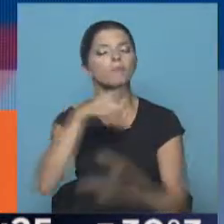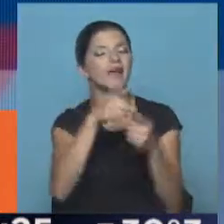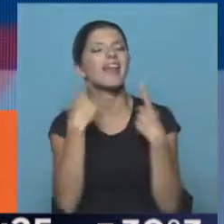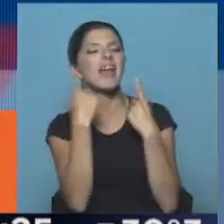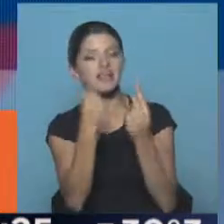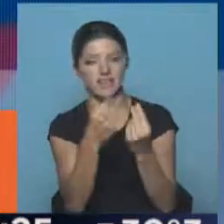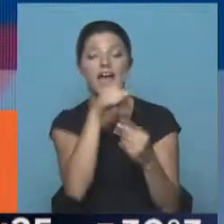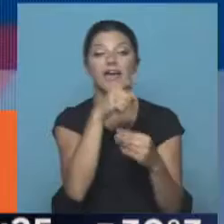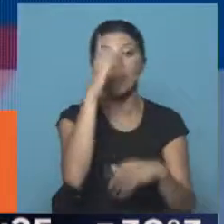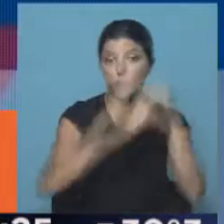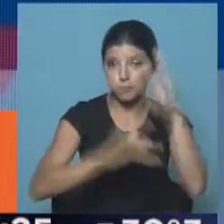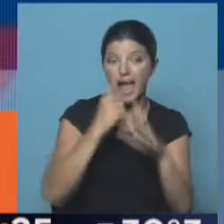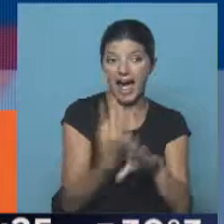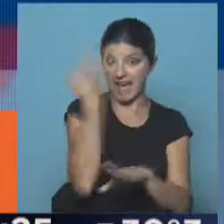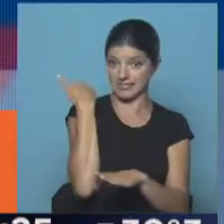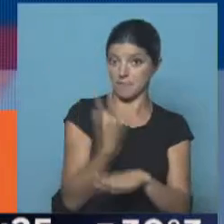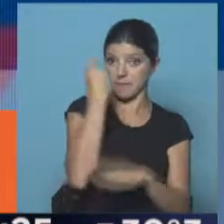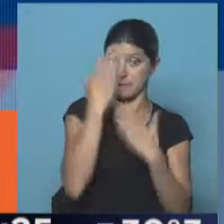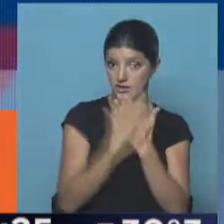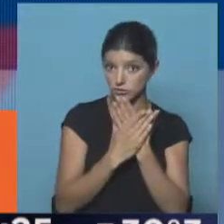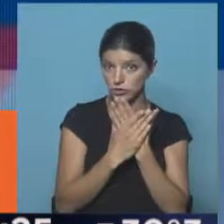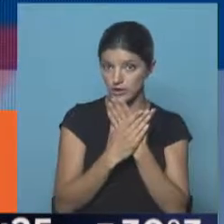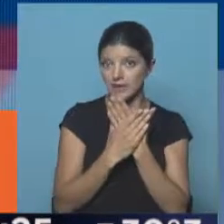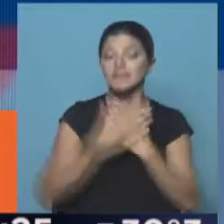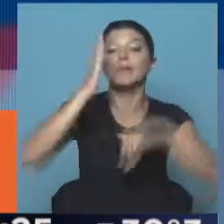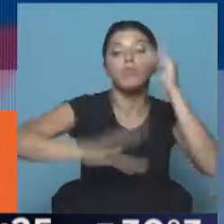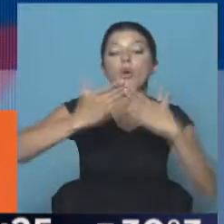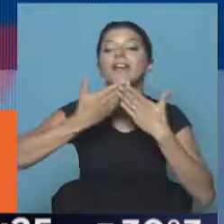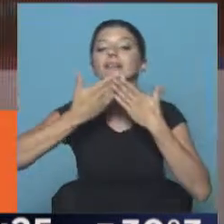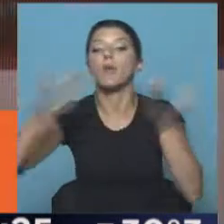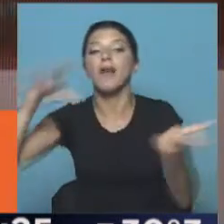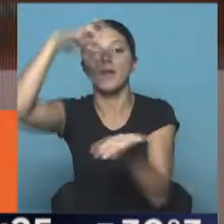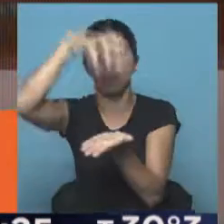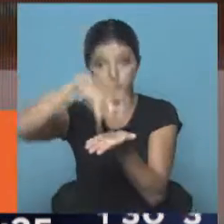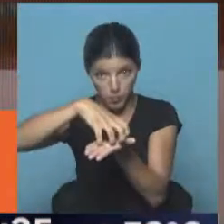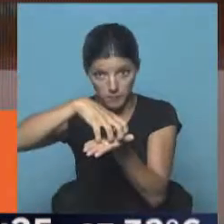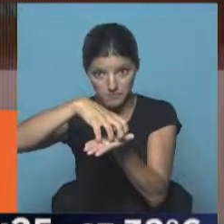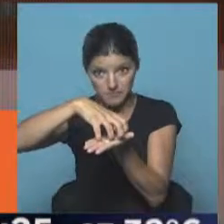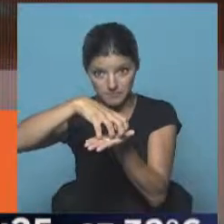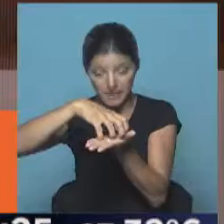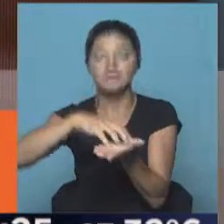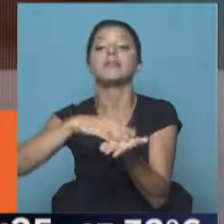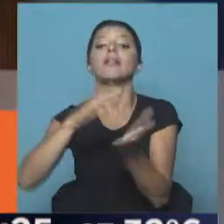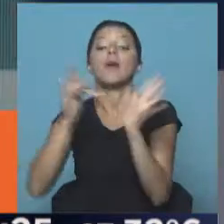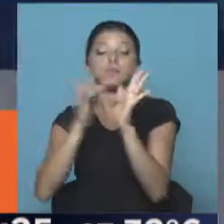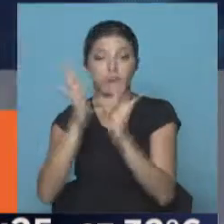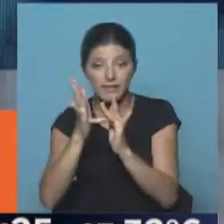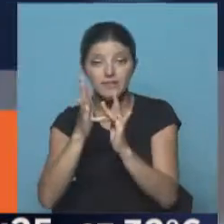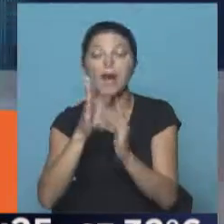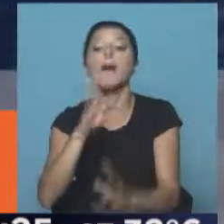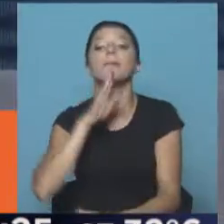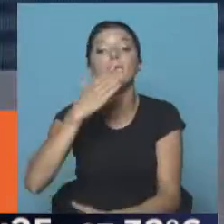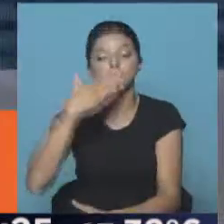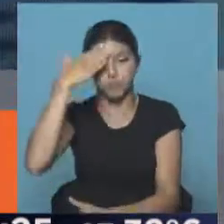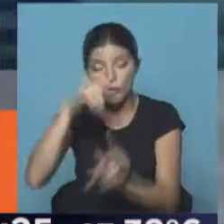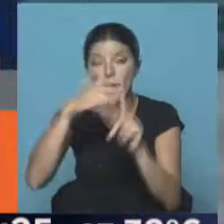haber inaugurado, cuando era primer ministro, la mezquita más grande de Europa en Francia. Esta es una realidad. Esa realidad es la que hoy pega